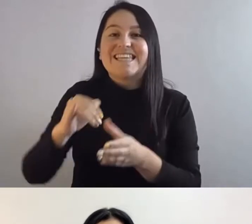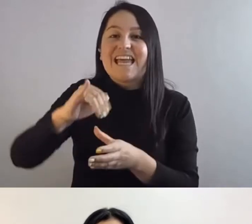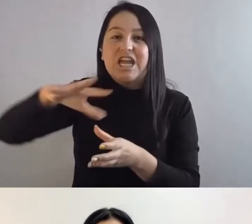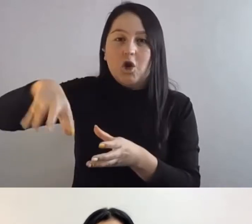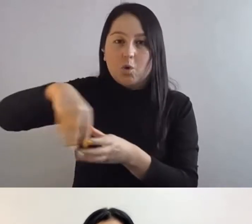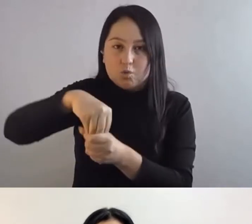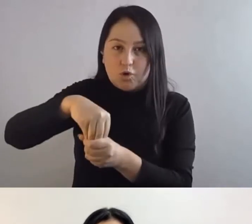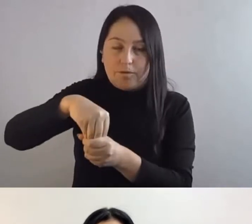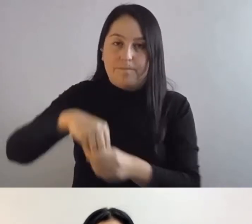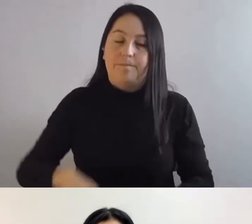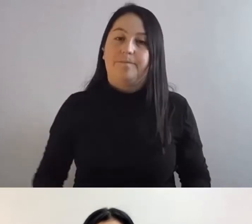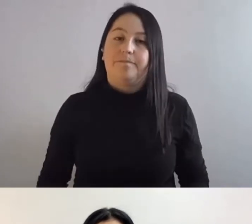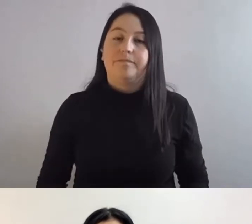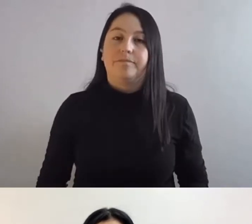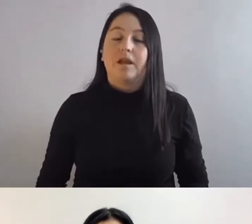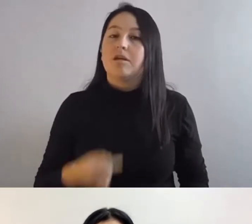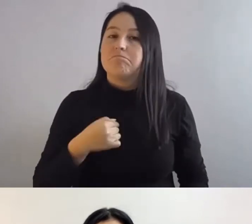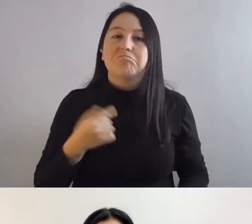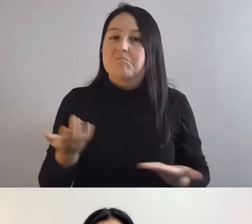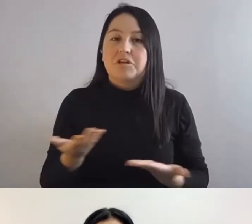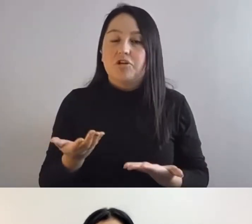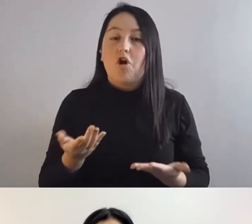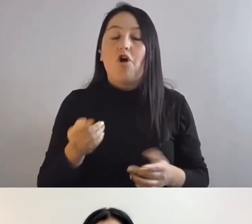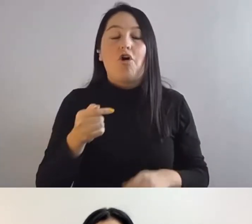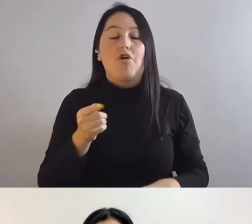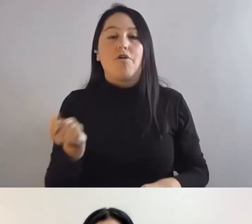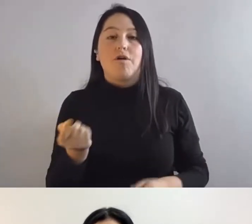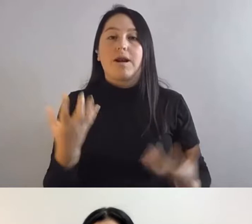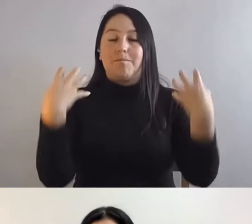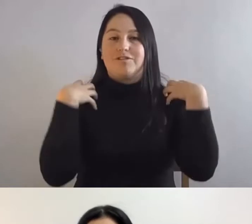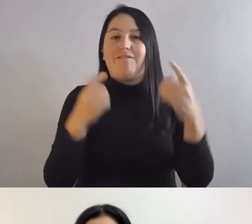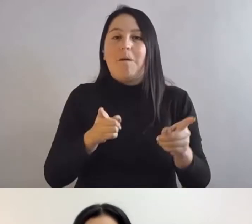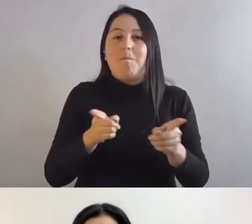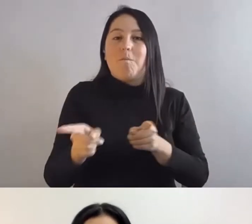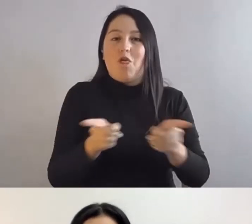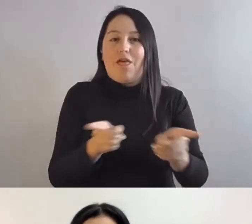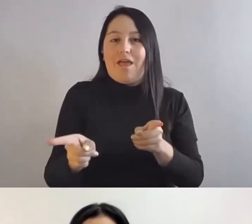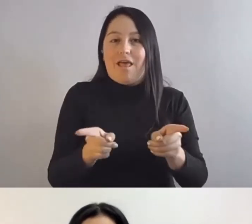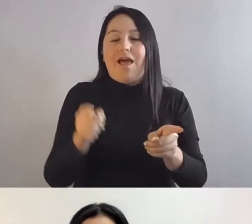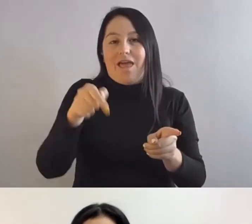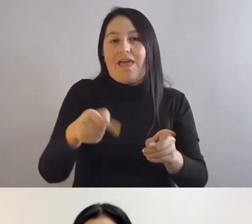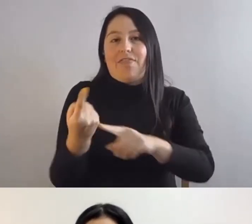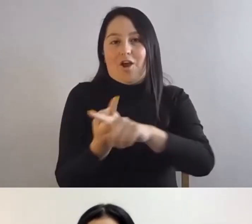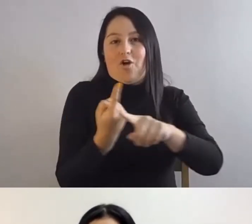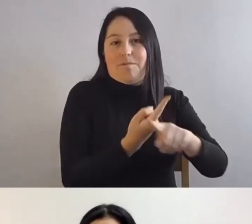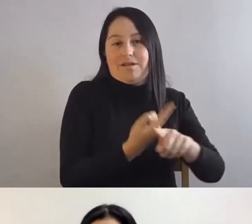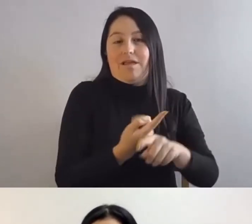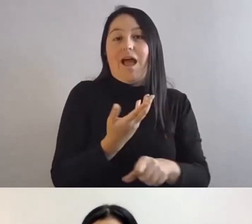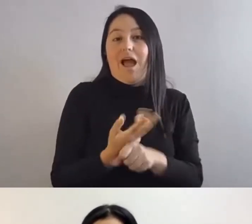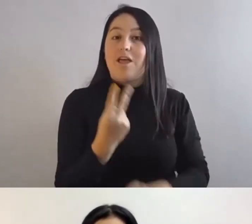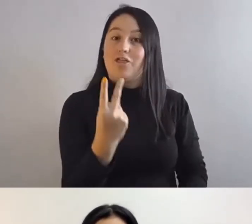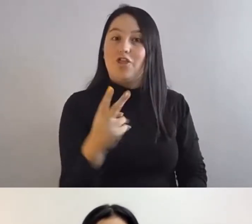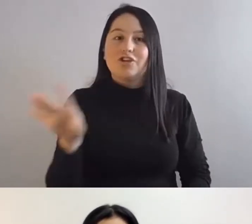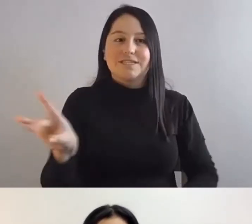Y vengo a un poco moderar este espacio de conversación, donde tenemos dos invitados